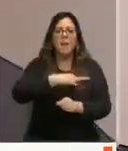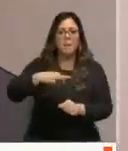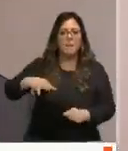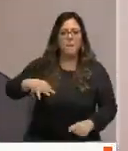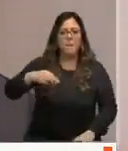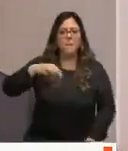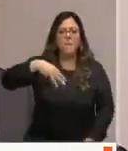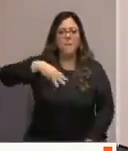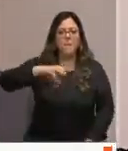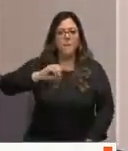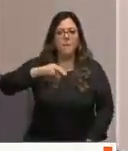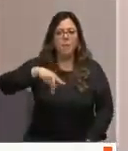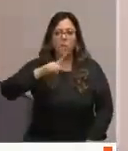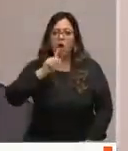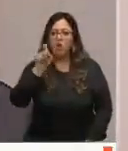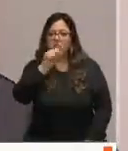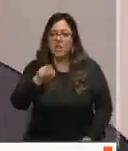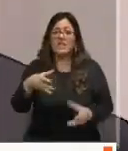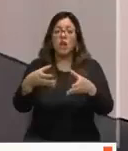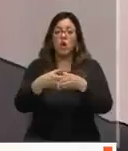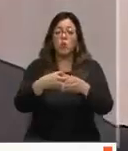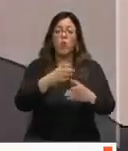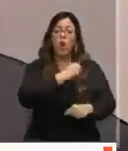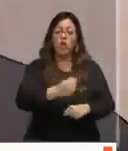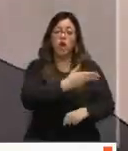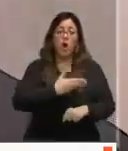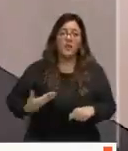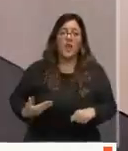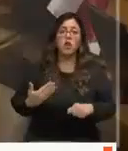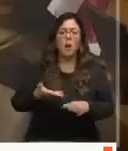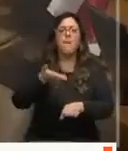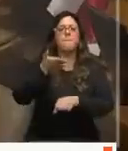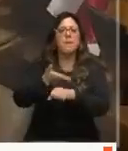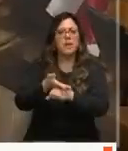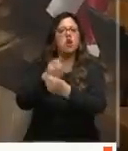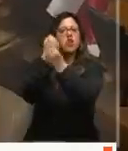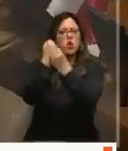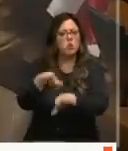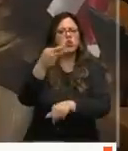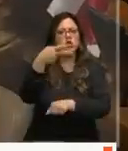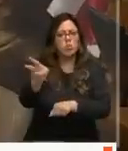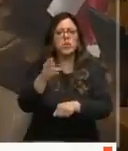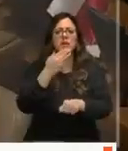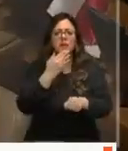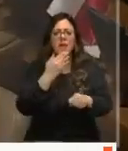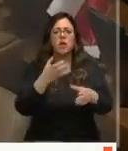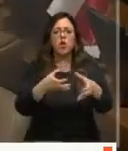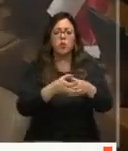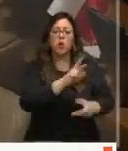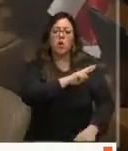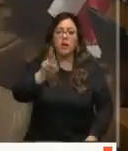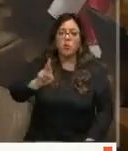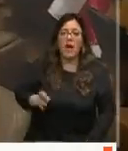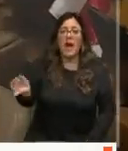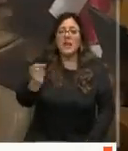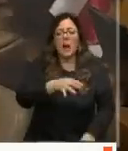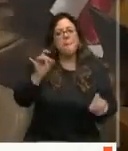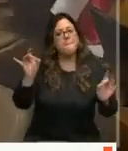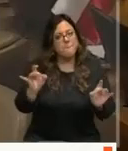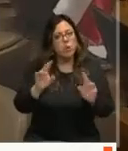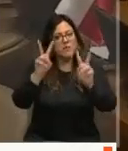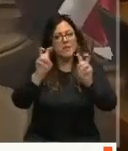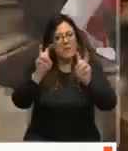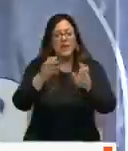Carlos Montes. Desde la oposición llovieron peticiones de renuncia en su contra y la bancada republicana no descartó una